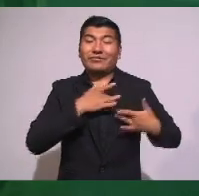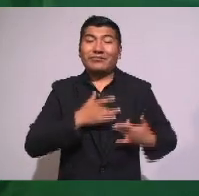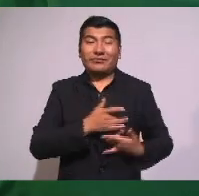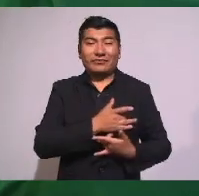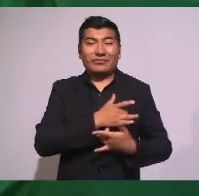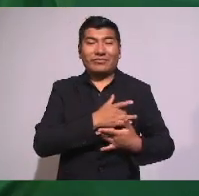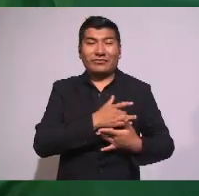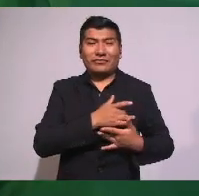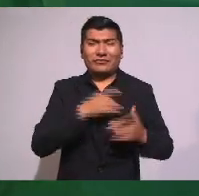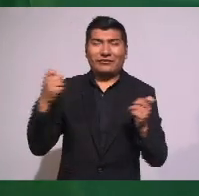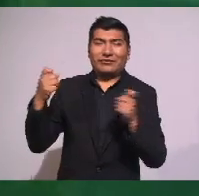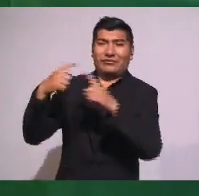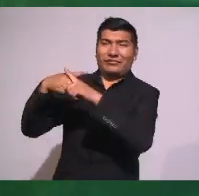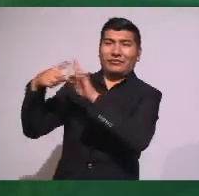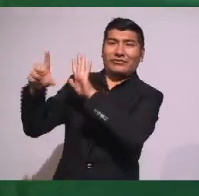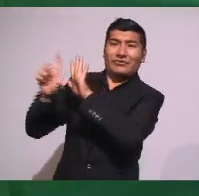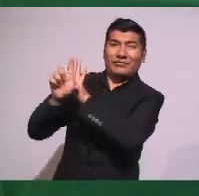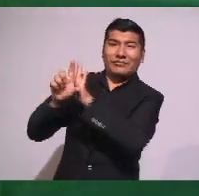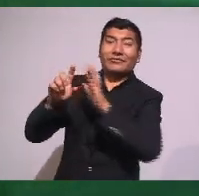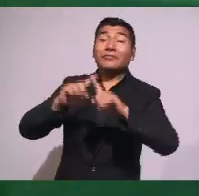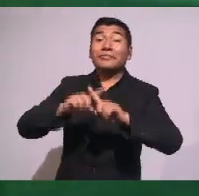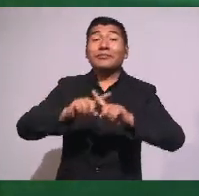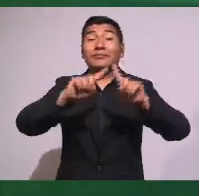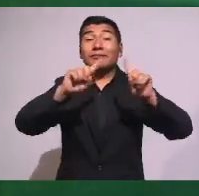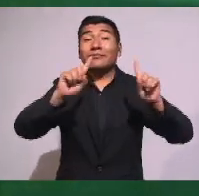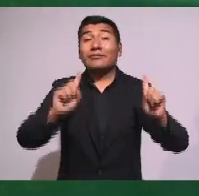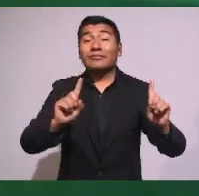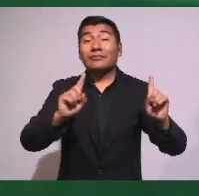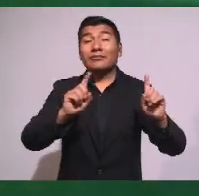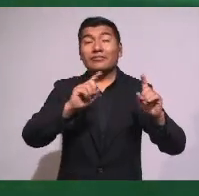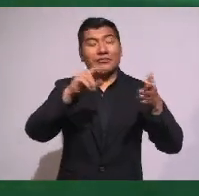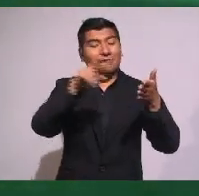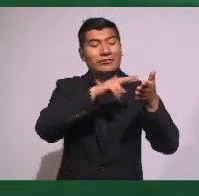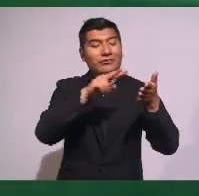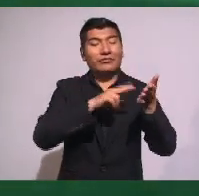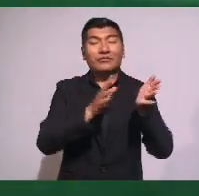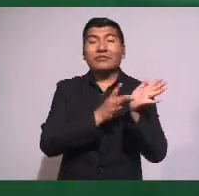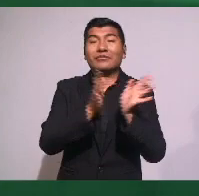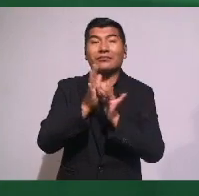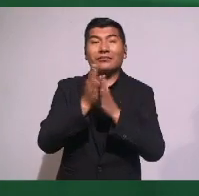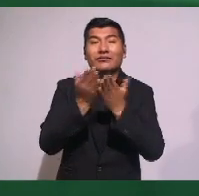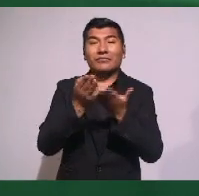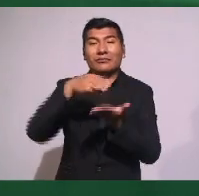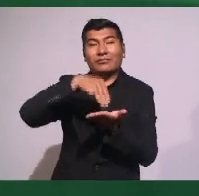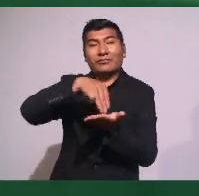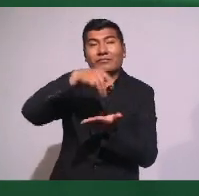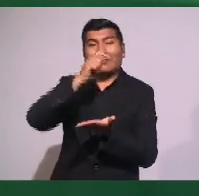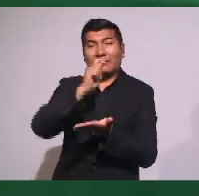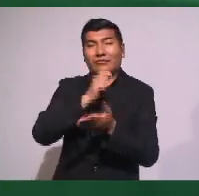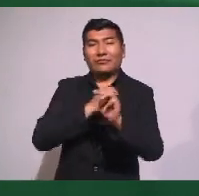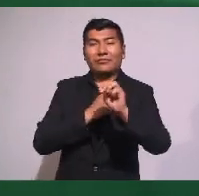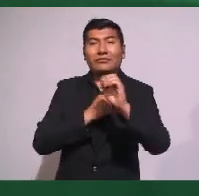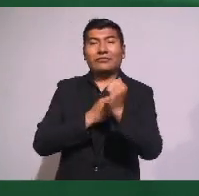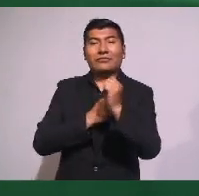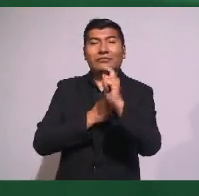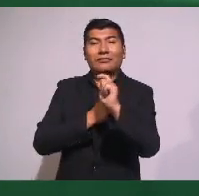a la ley. Sin embargo, en el texto del Evangelio de San Mateo que escuchamos